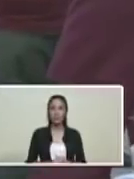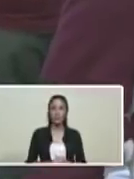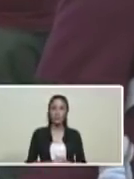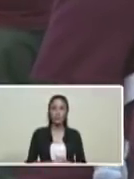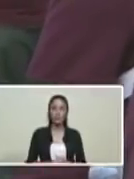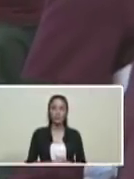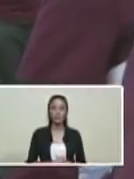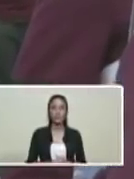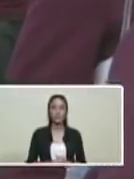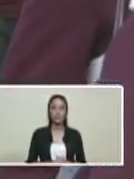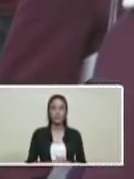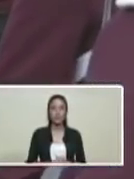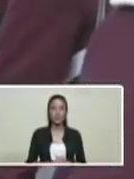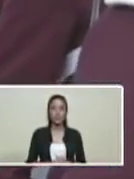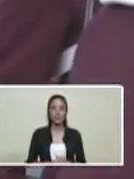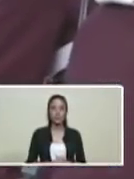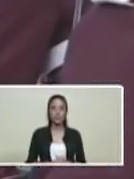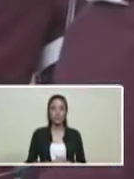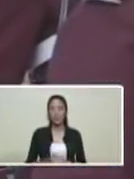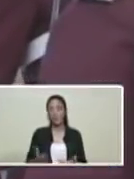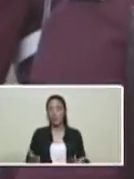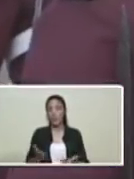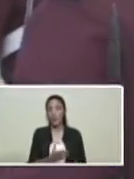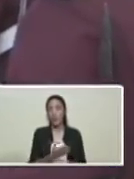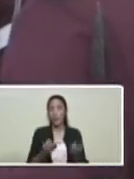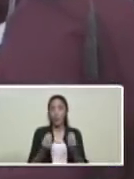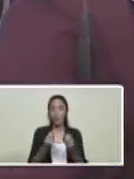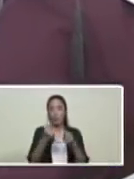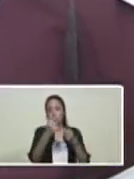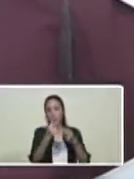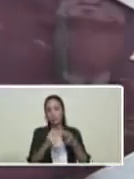tanto para nuestra patria